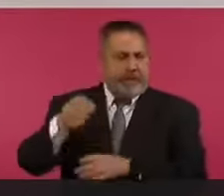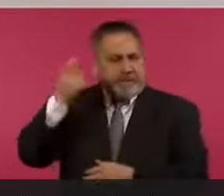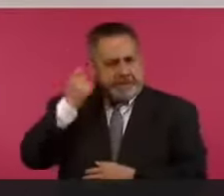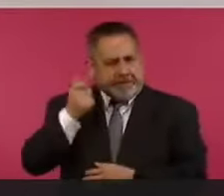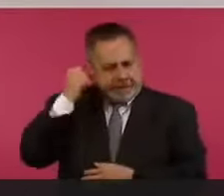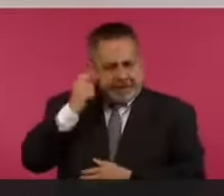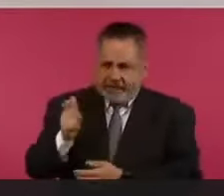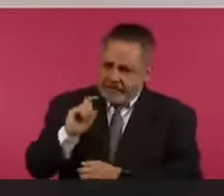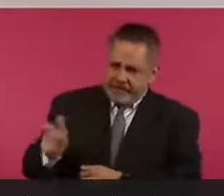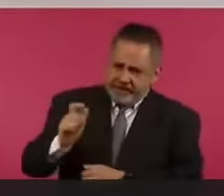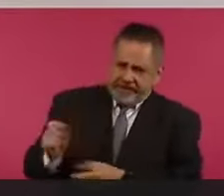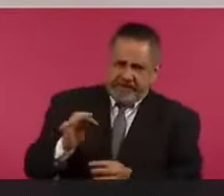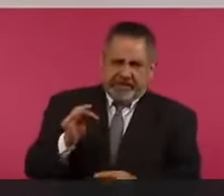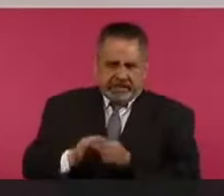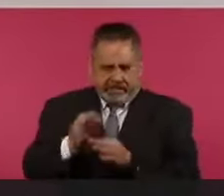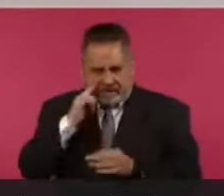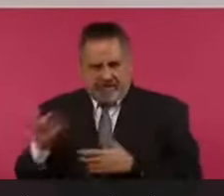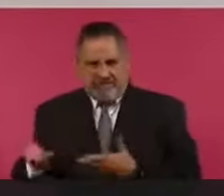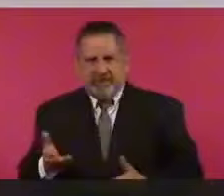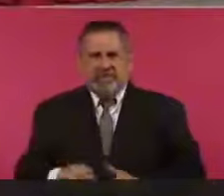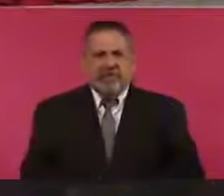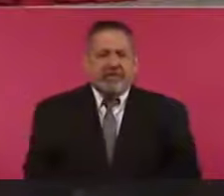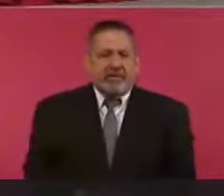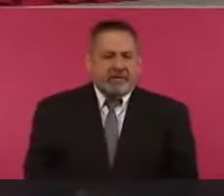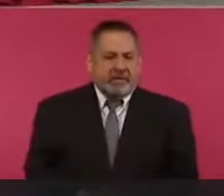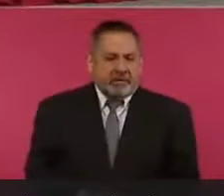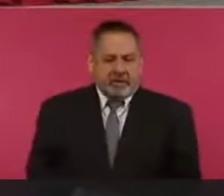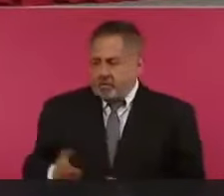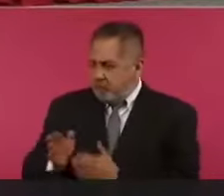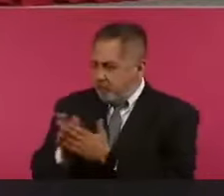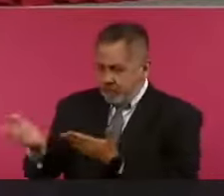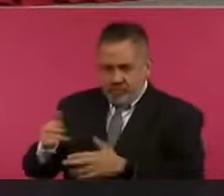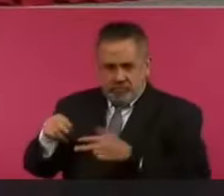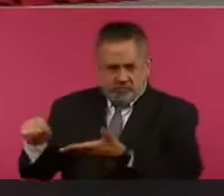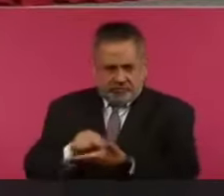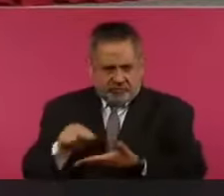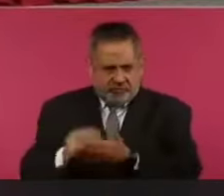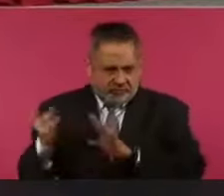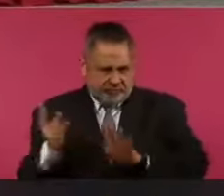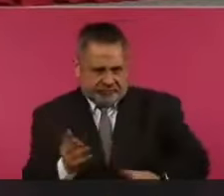pensiones dignas. Si nos acompañan, adelante.